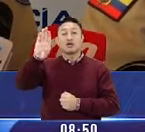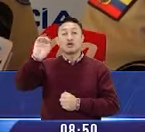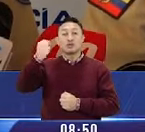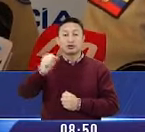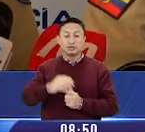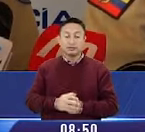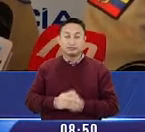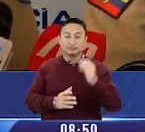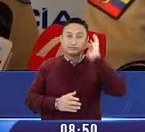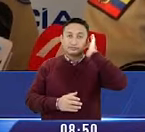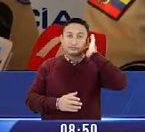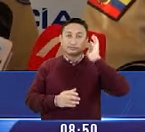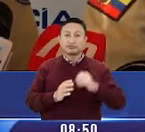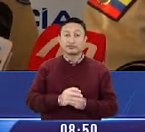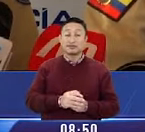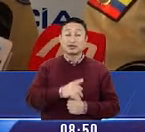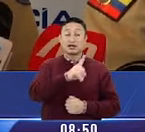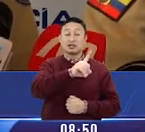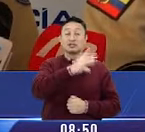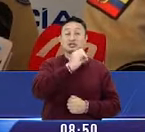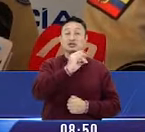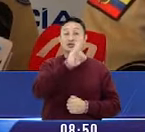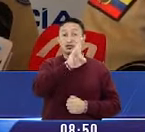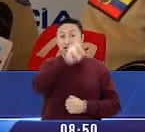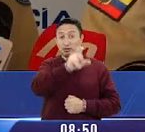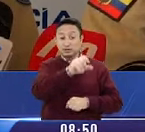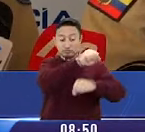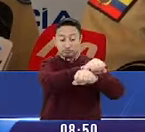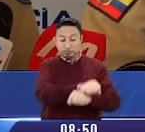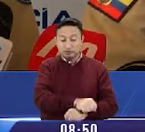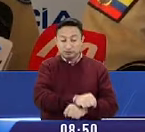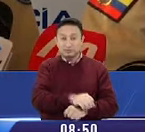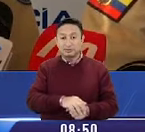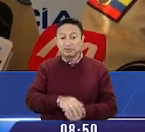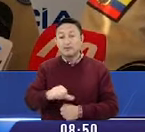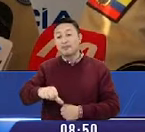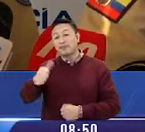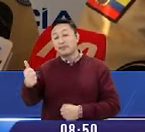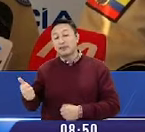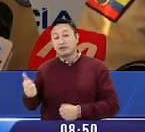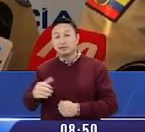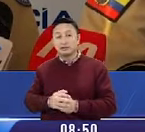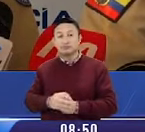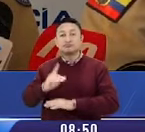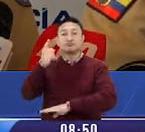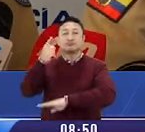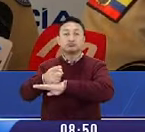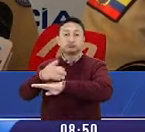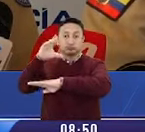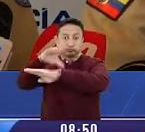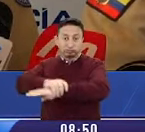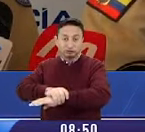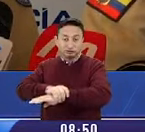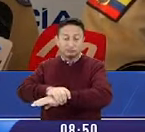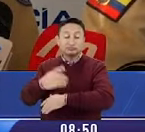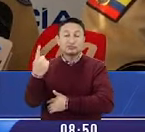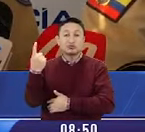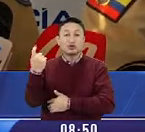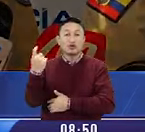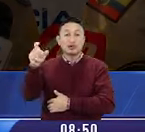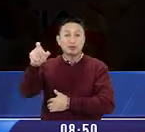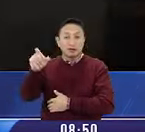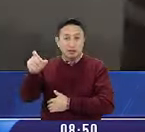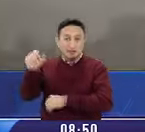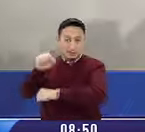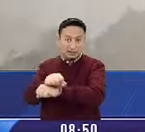flagrancia 107 personas. Se ha procedido a la detención a dar cumplimiento a las órdenes de captura. 11 órdenes de